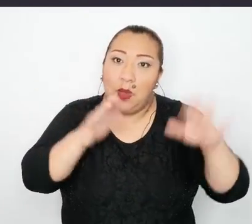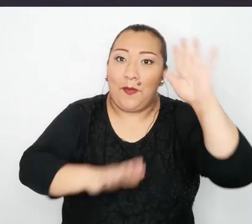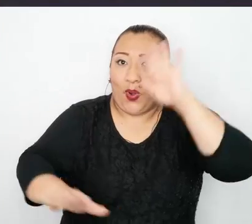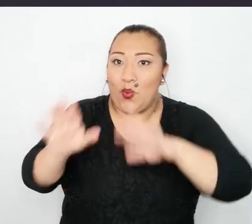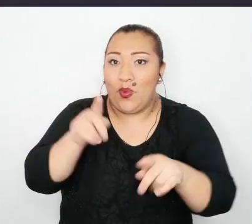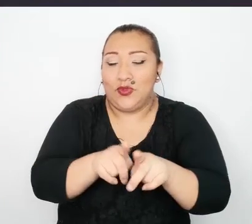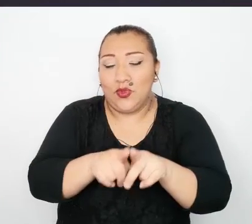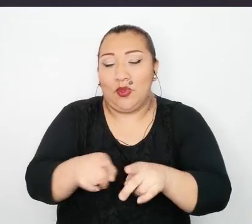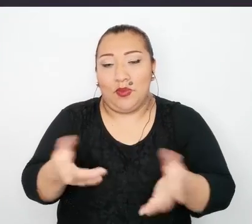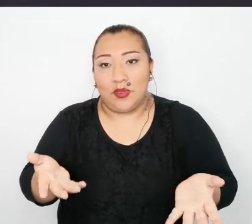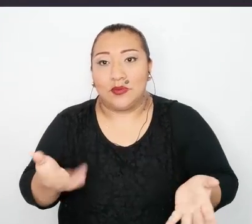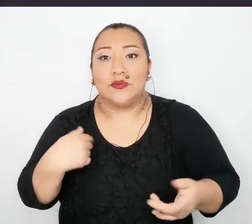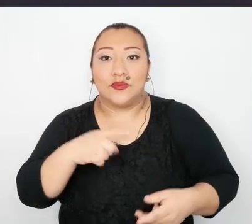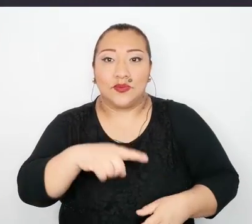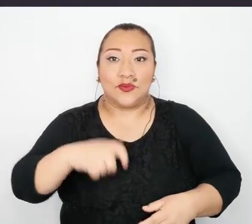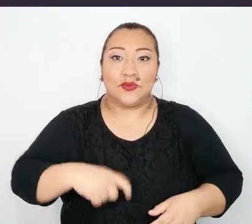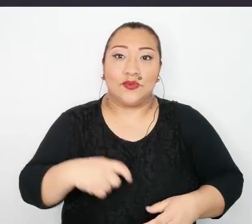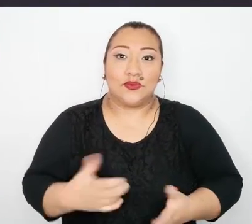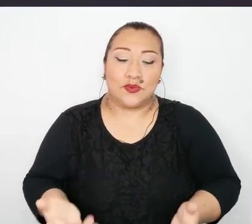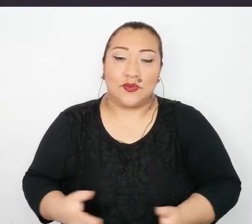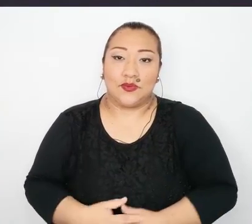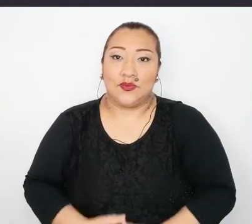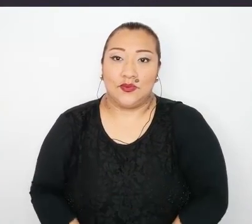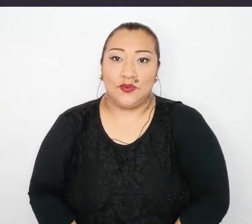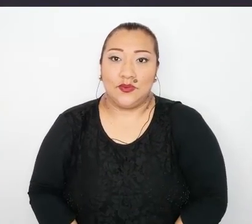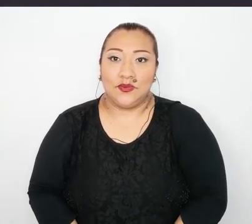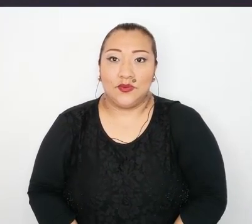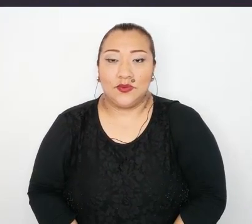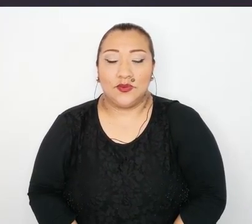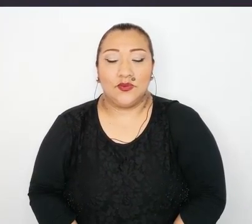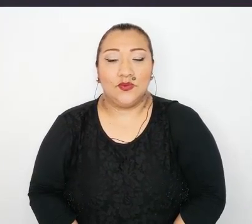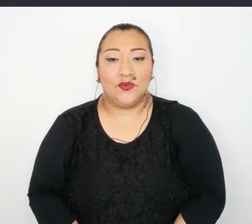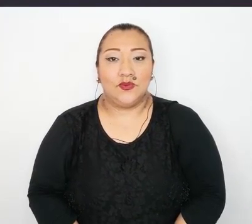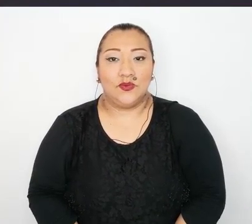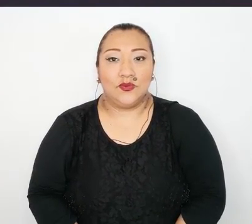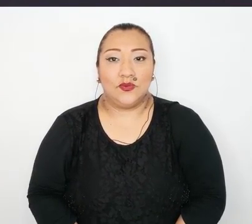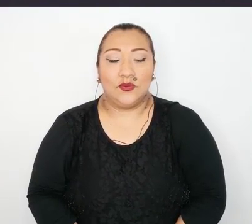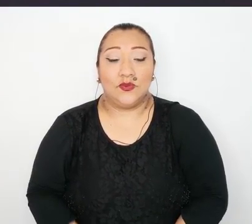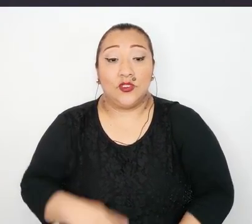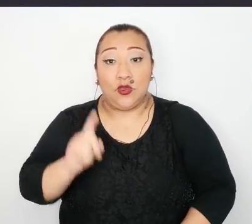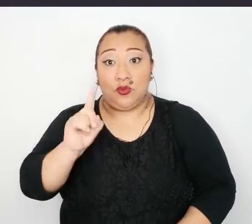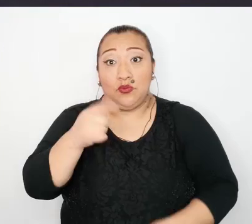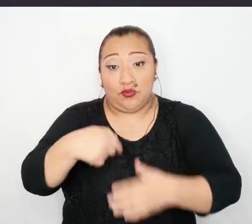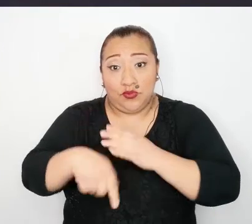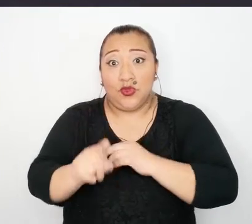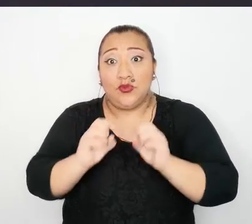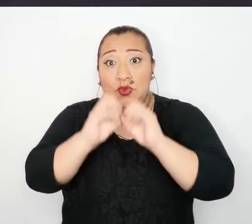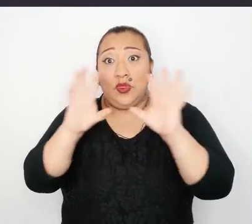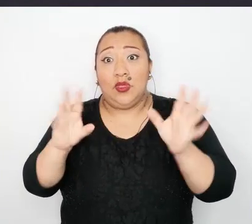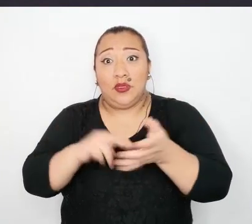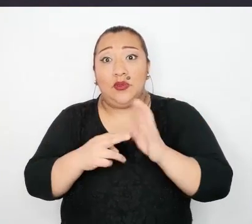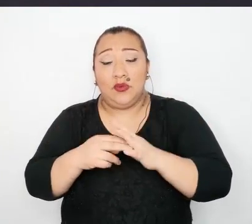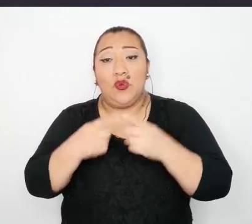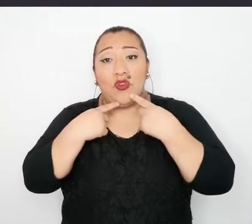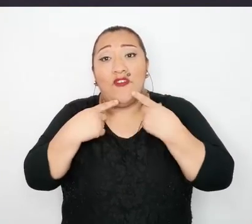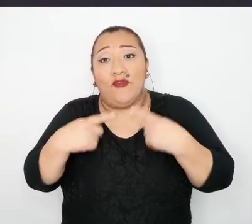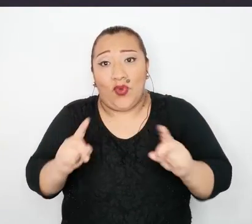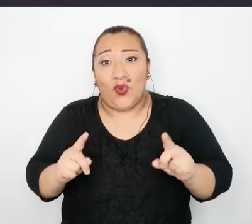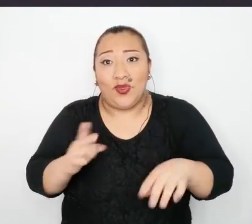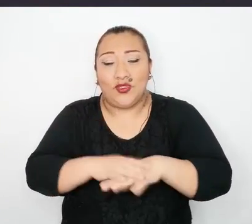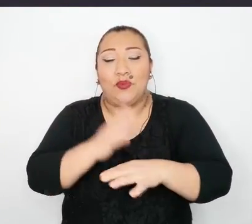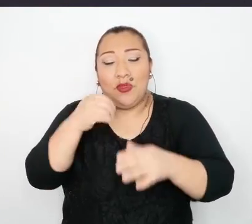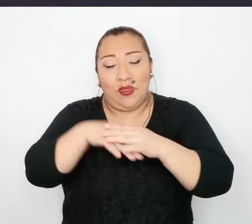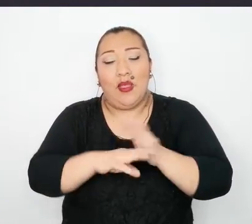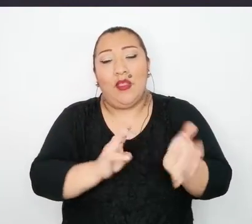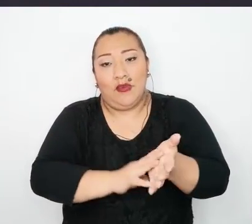Esta es una preocupación también. Esto ameritaría también en un momento, en los próximos días,